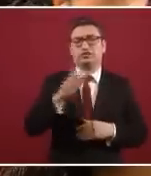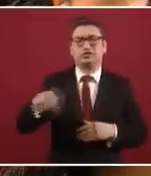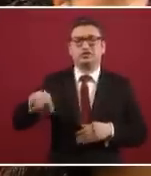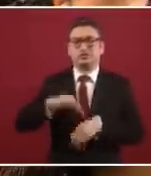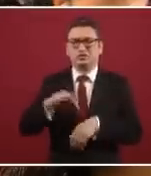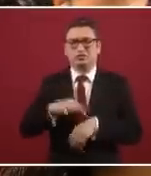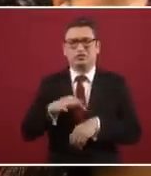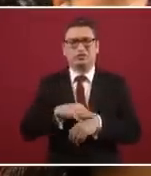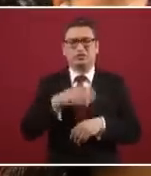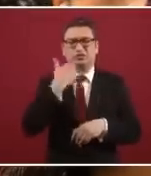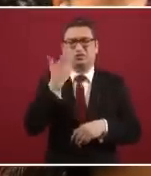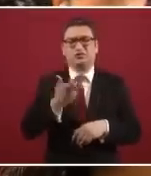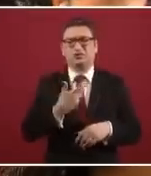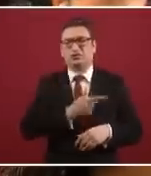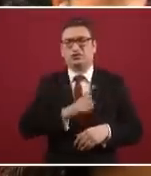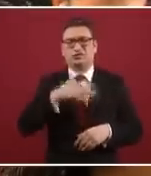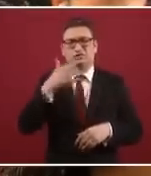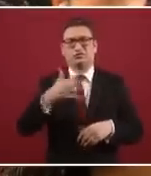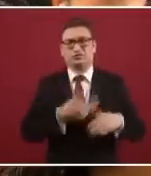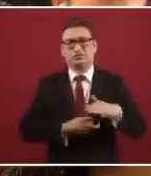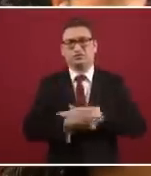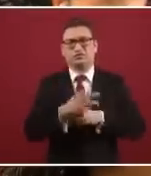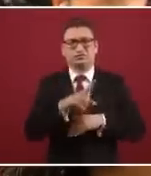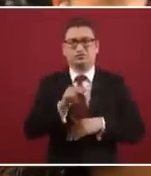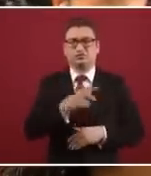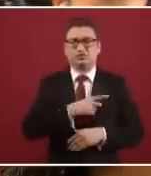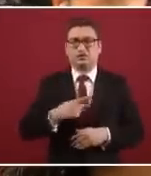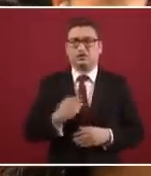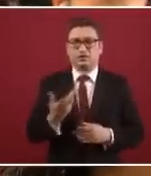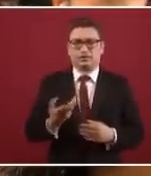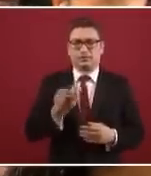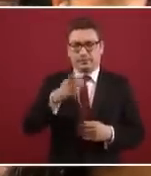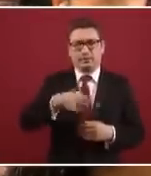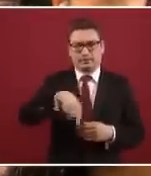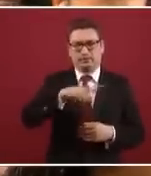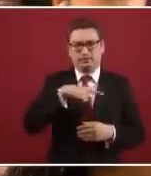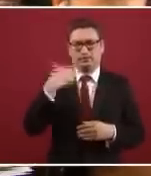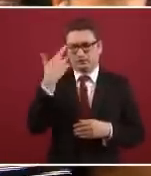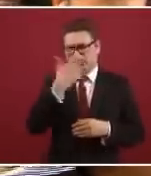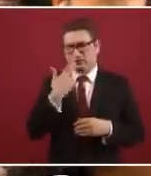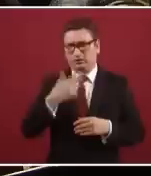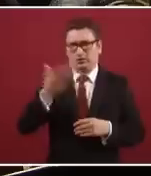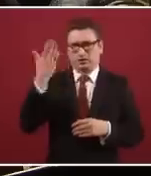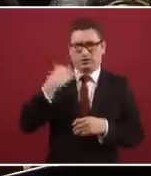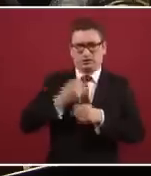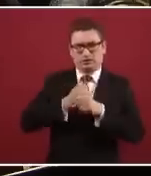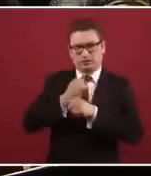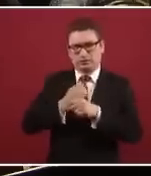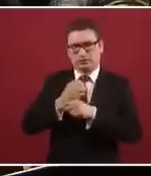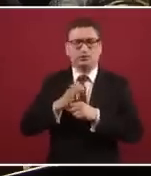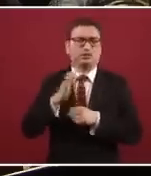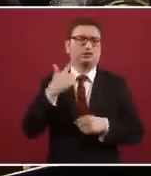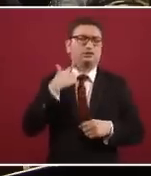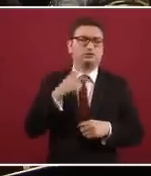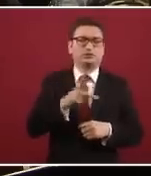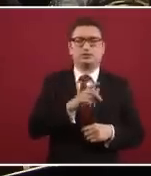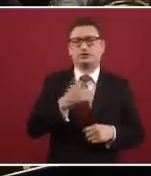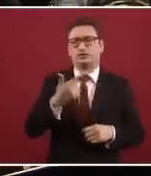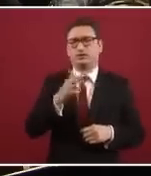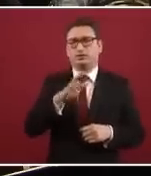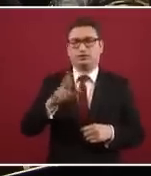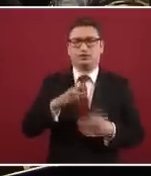de que exista ese freno. Todo eso lo puede checar usted en la averiguación previa de la ex-PGR, ahora de la